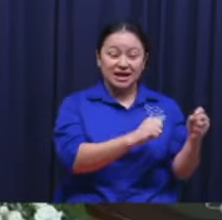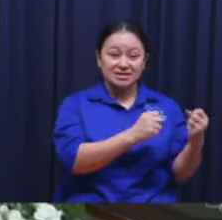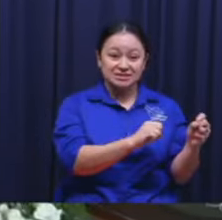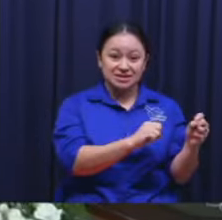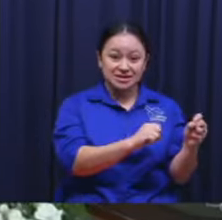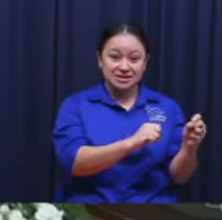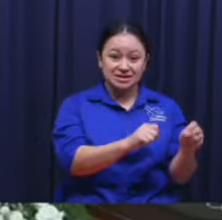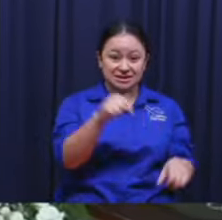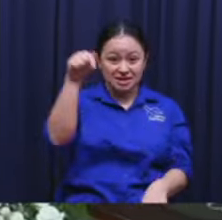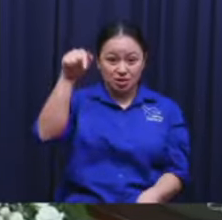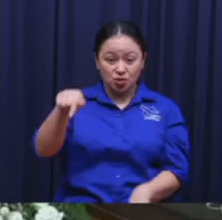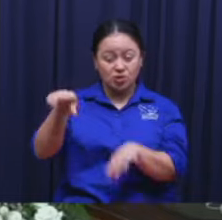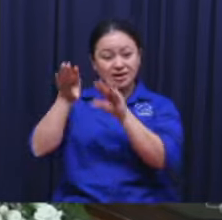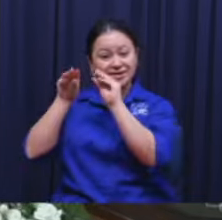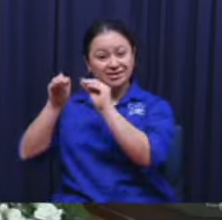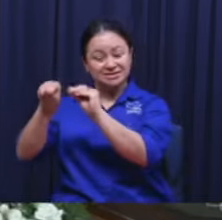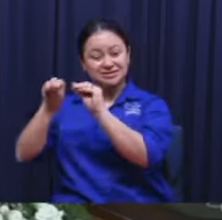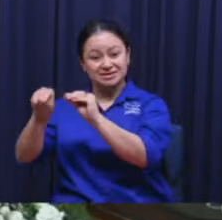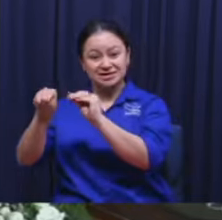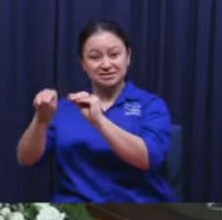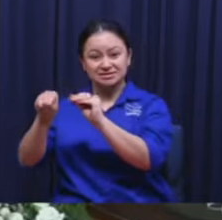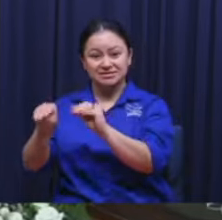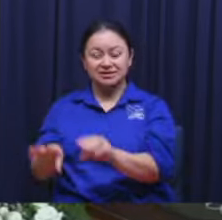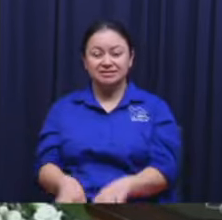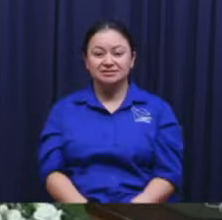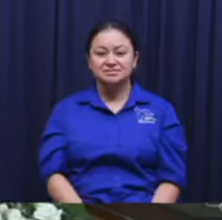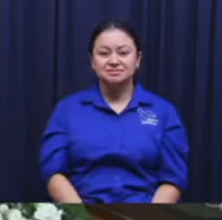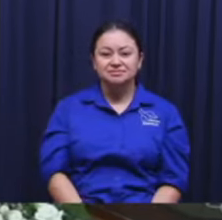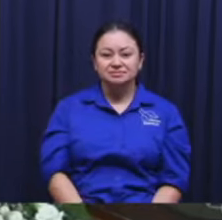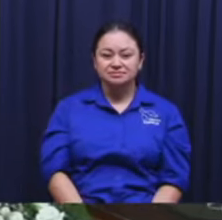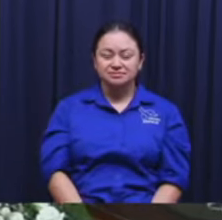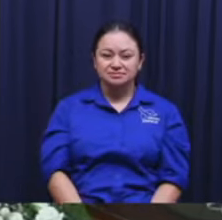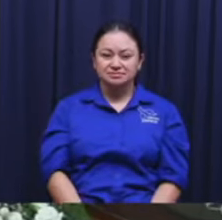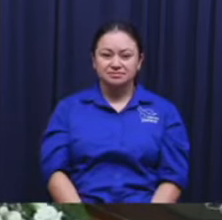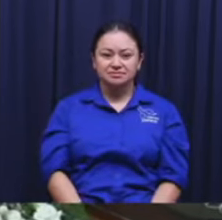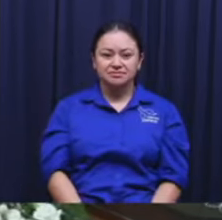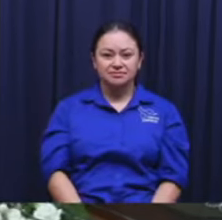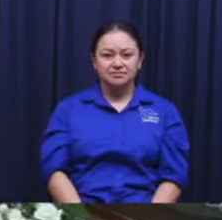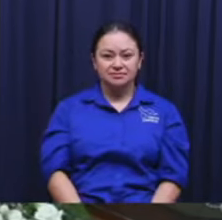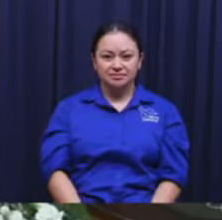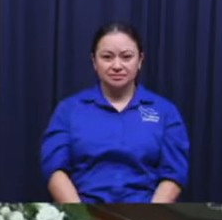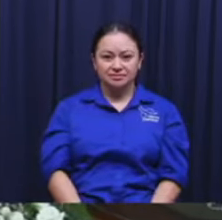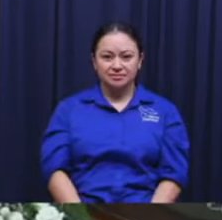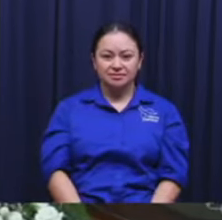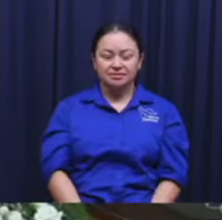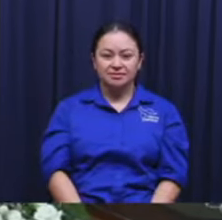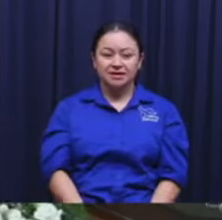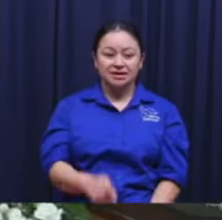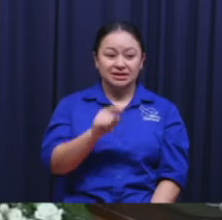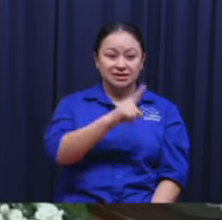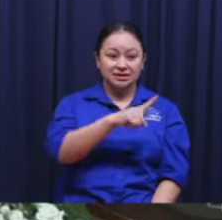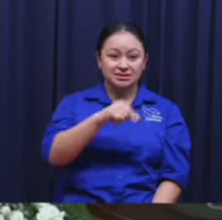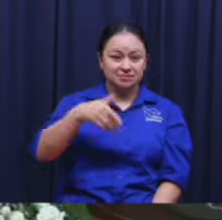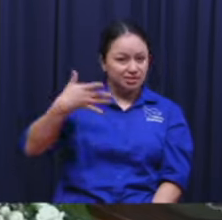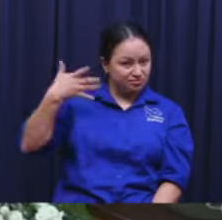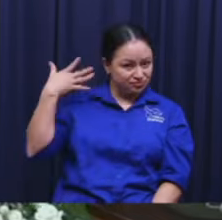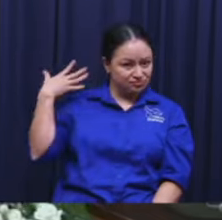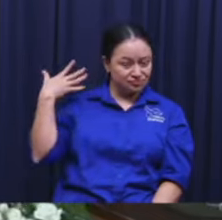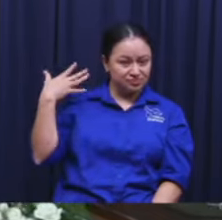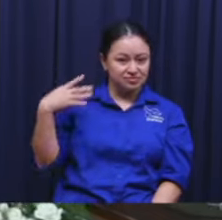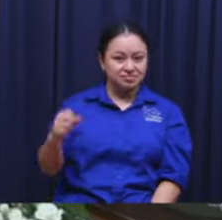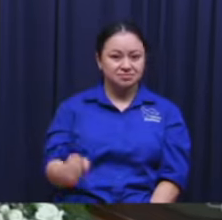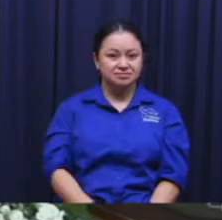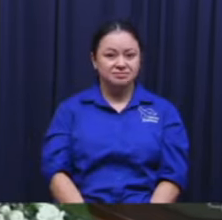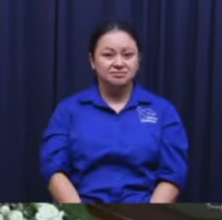viene la enseñanza. Hermanos amados, La semana que pasó